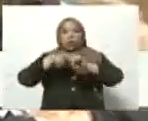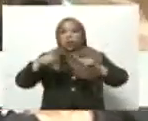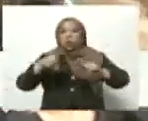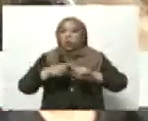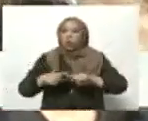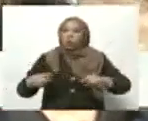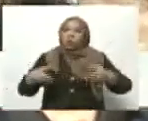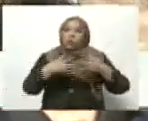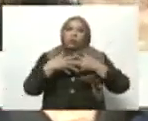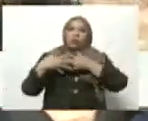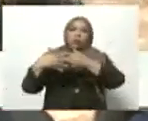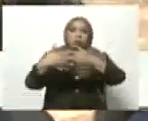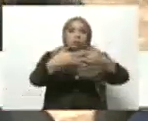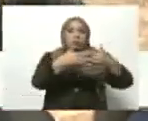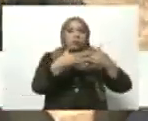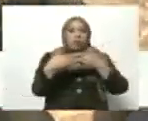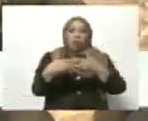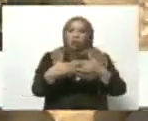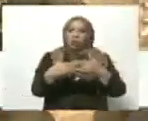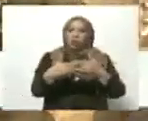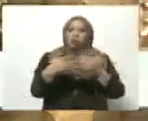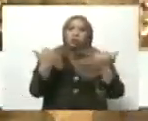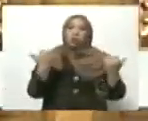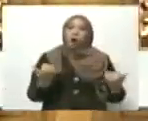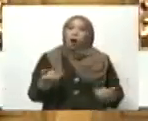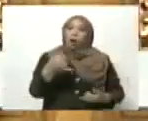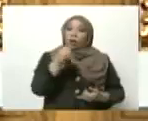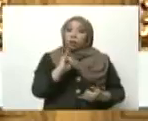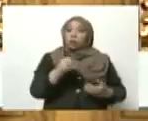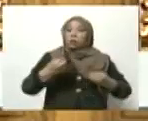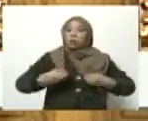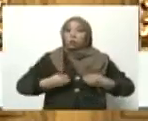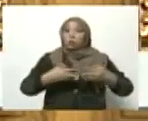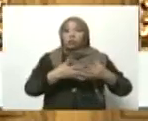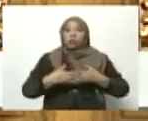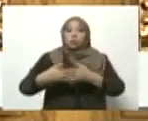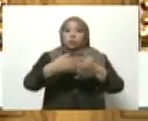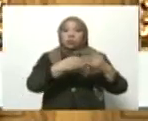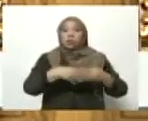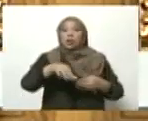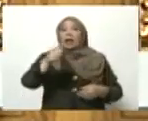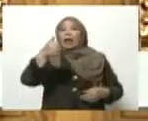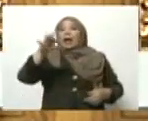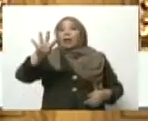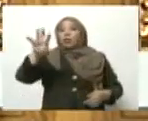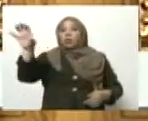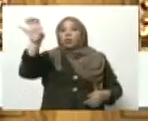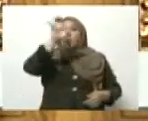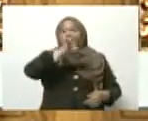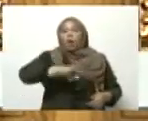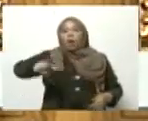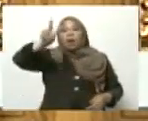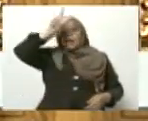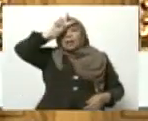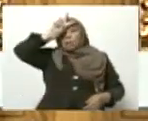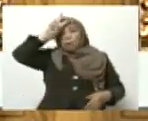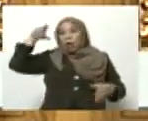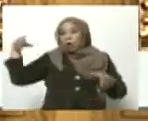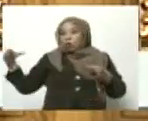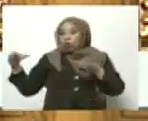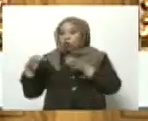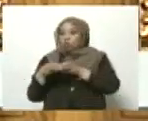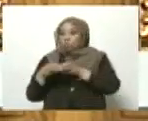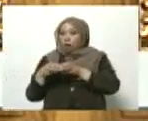alianza multinacional. Ahí está Estados Unidos, el Grupo de Lima, 14 países, la Unión Europea, una alianza como